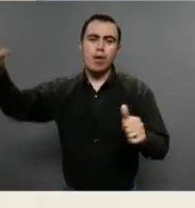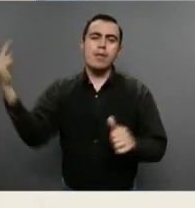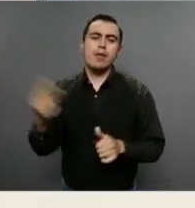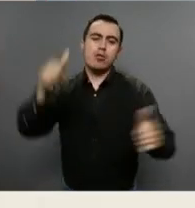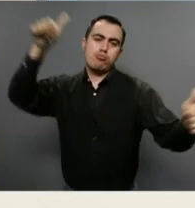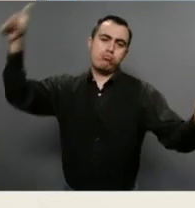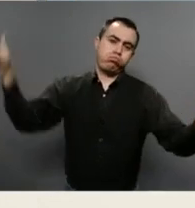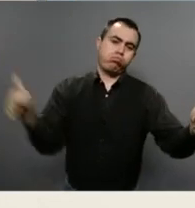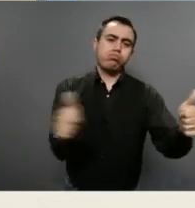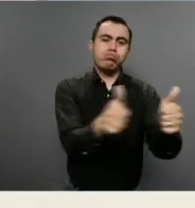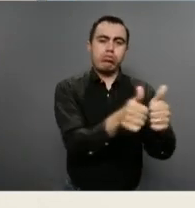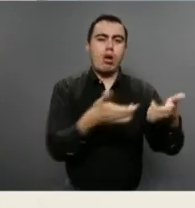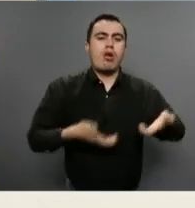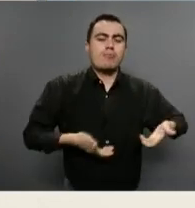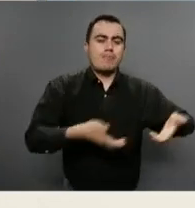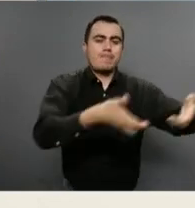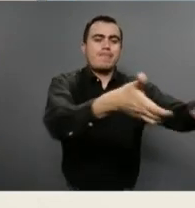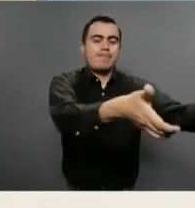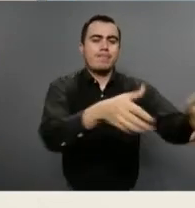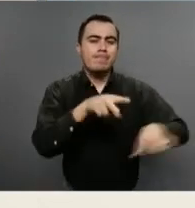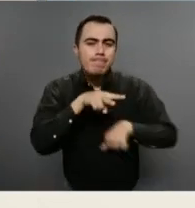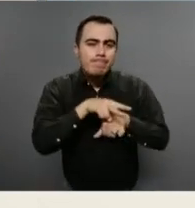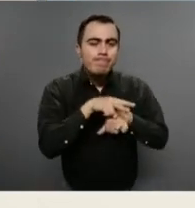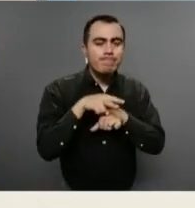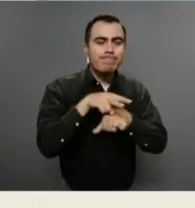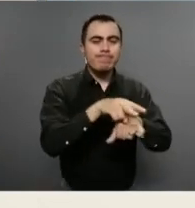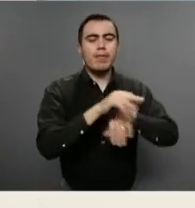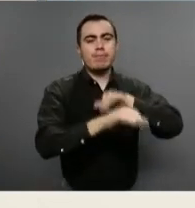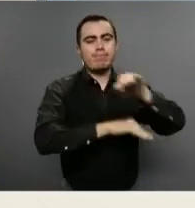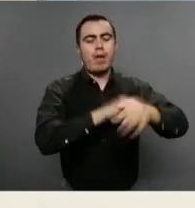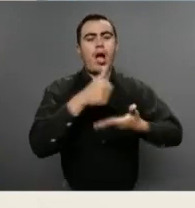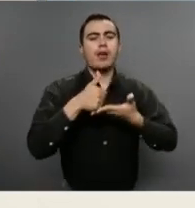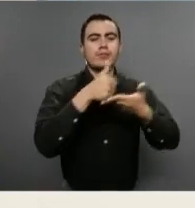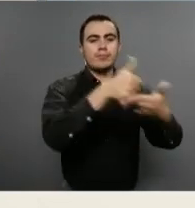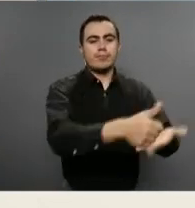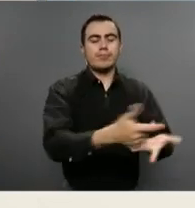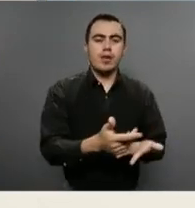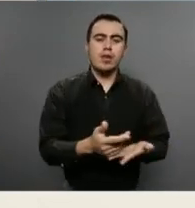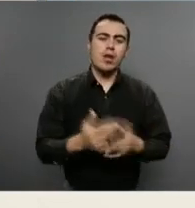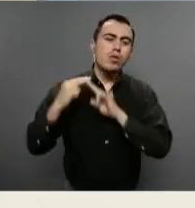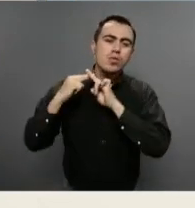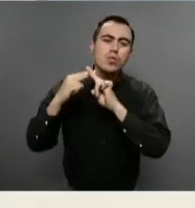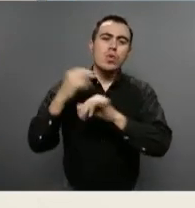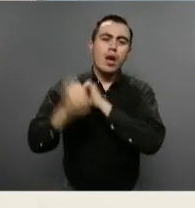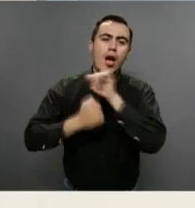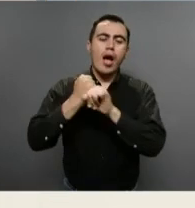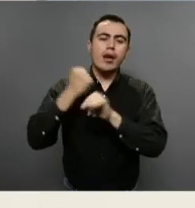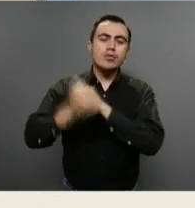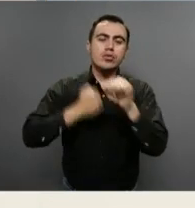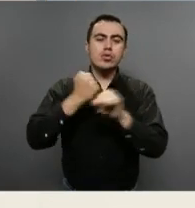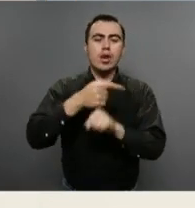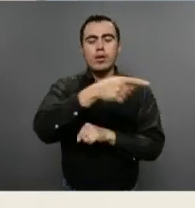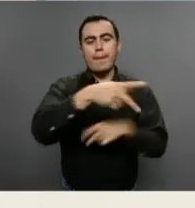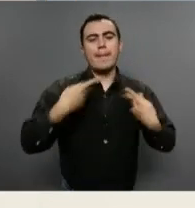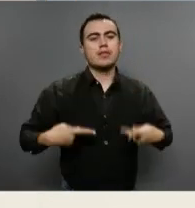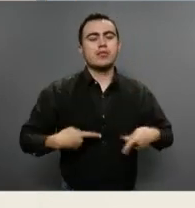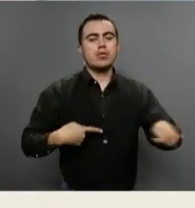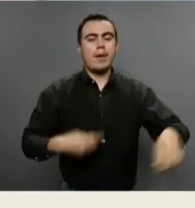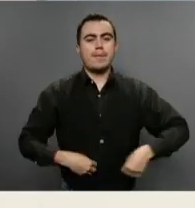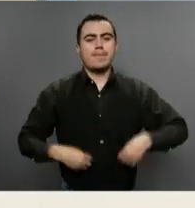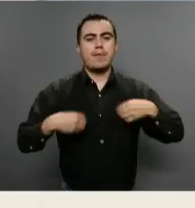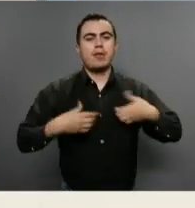ha vivido un proceso de alejamiento de las instituciones, ¿no? De ¿sí? las públicas, de las privadas. Entonces es necesario que